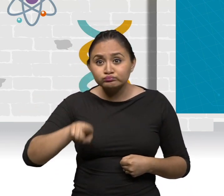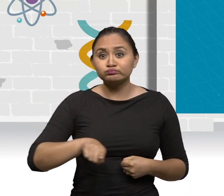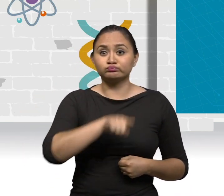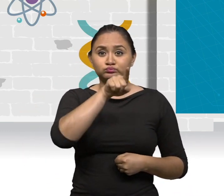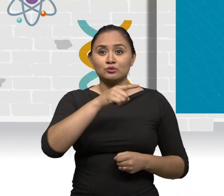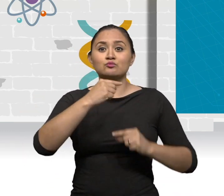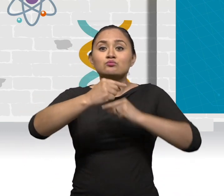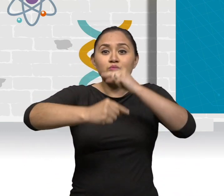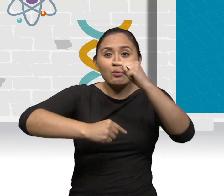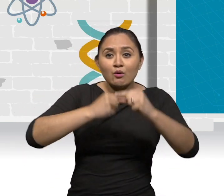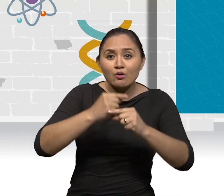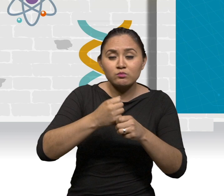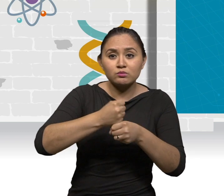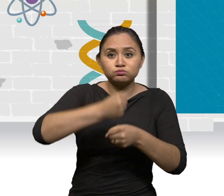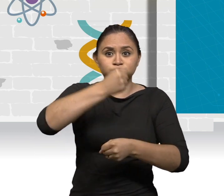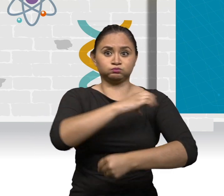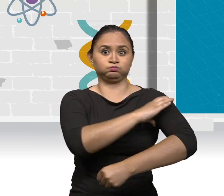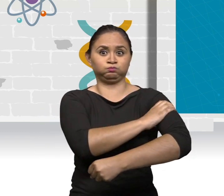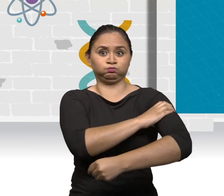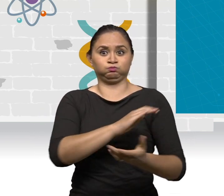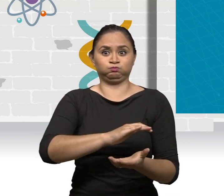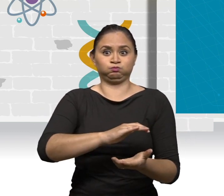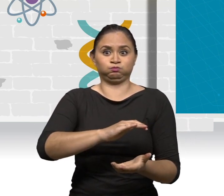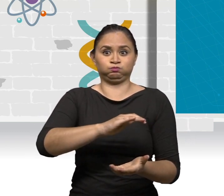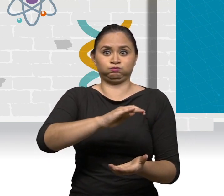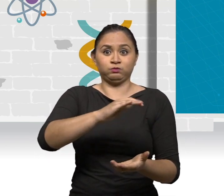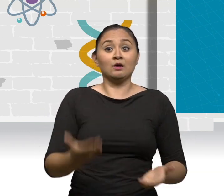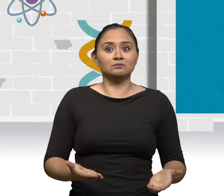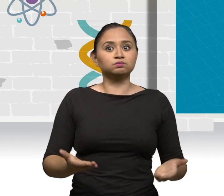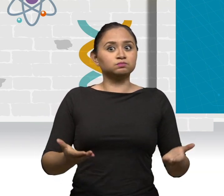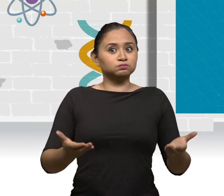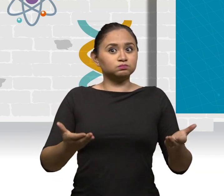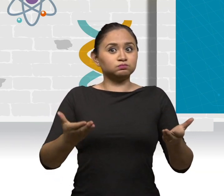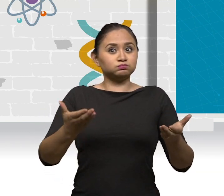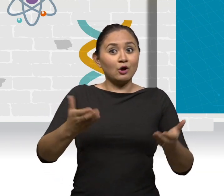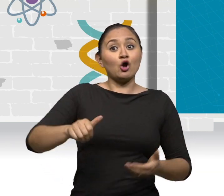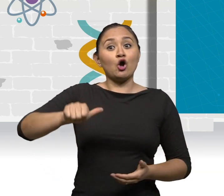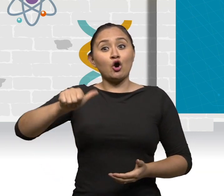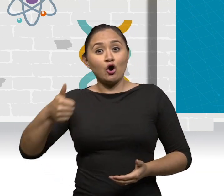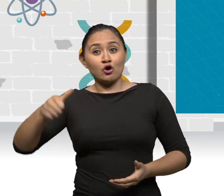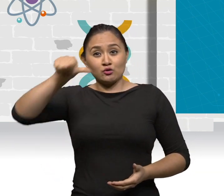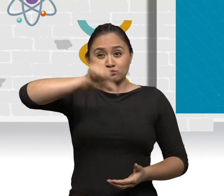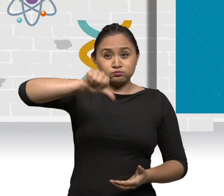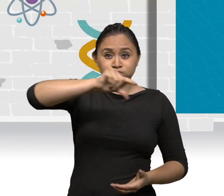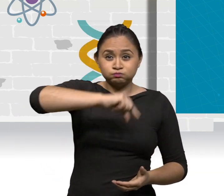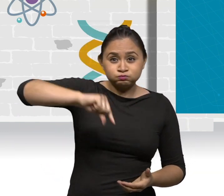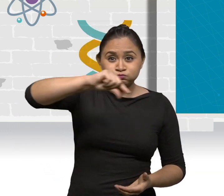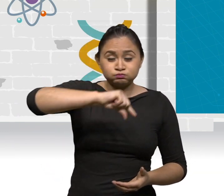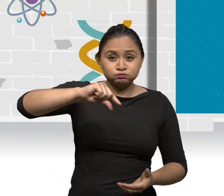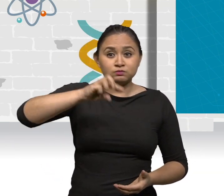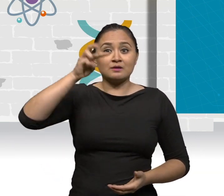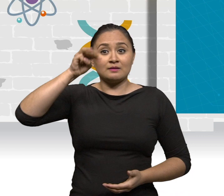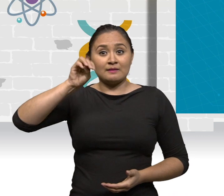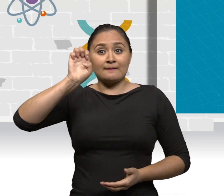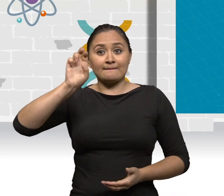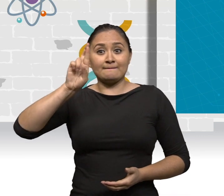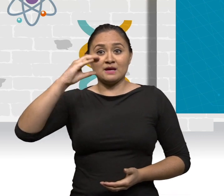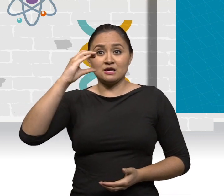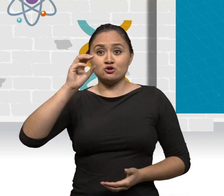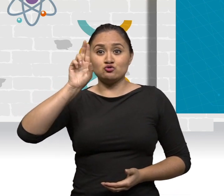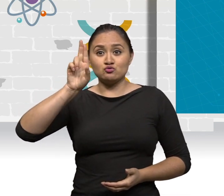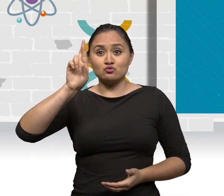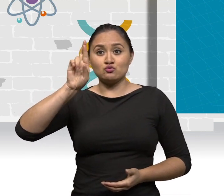atmosférica. Aumentaba esta presión agregando más mercurio al manómetro. ¿Cuál fue la